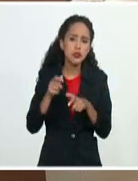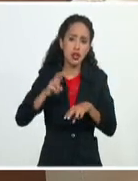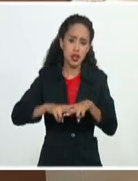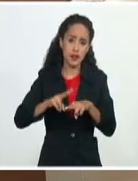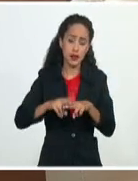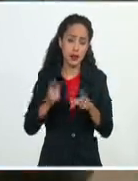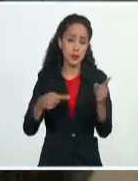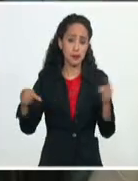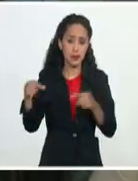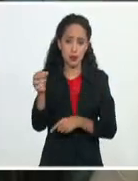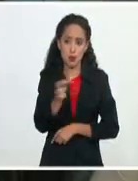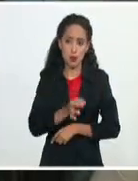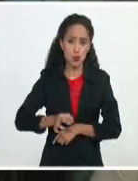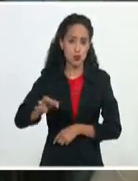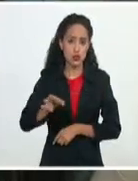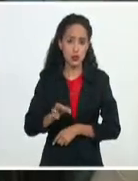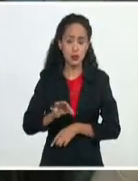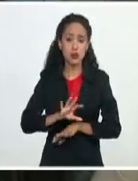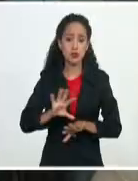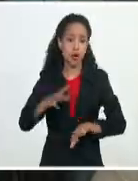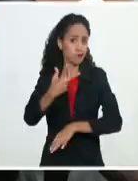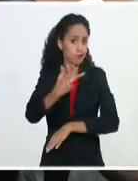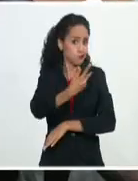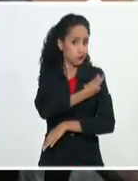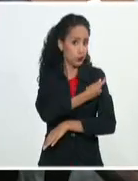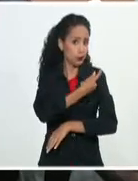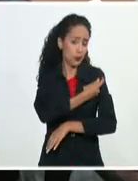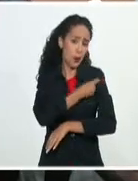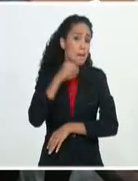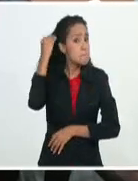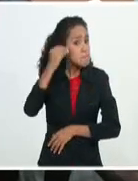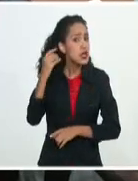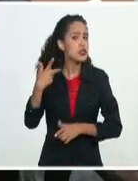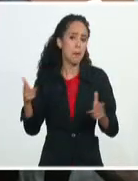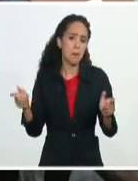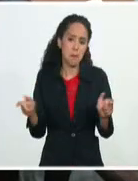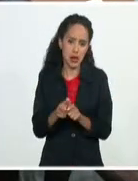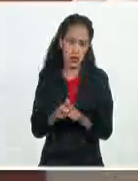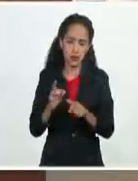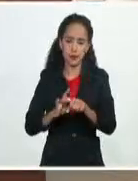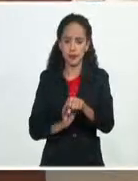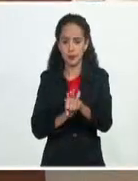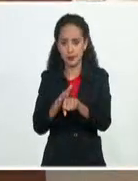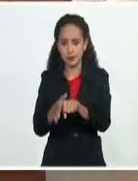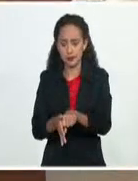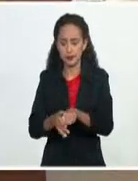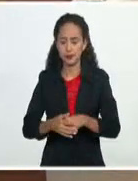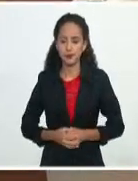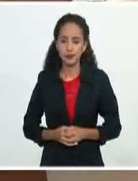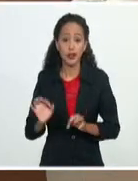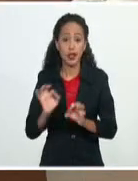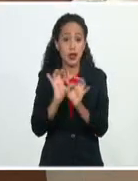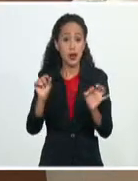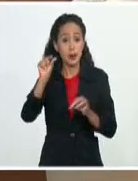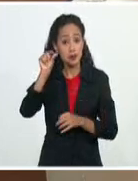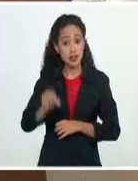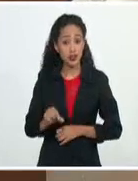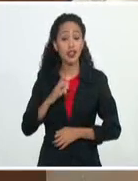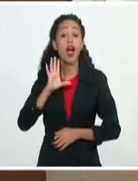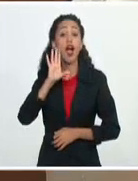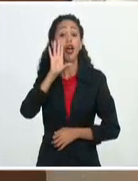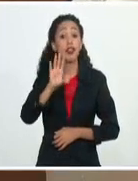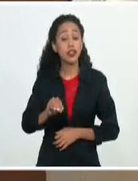en los municipios donde más ha avanzado la intervención sanitaria con nuestros candidatos vacunales. Destacó el experto que la recuperación